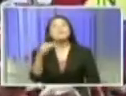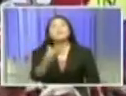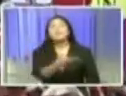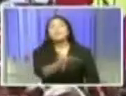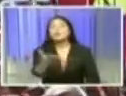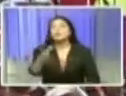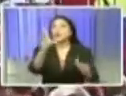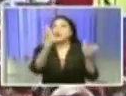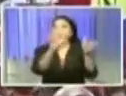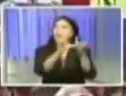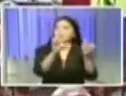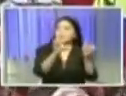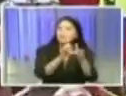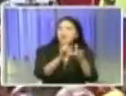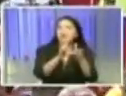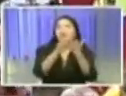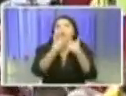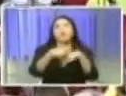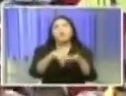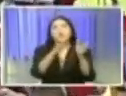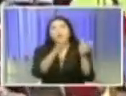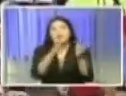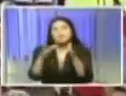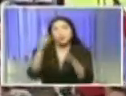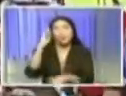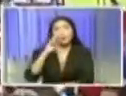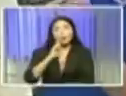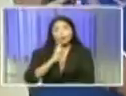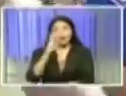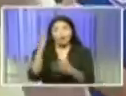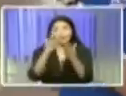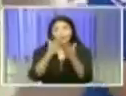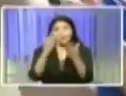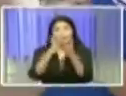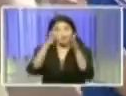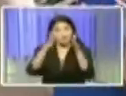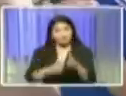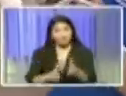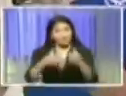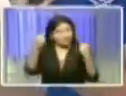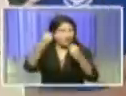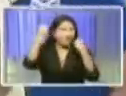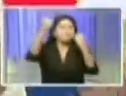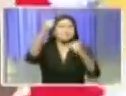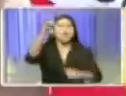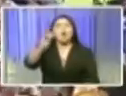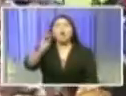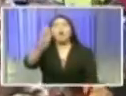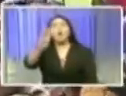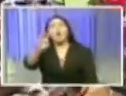los liceos, de la organización bolivariana estudiantil. ¡Que viva la OVE!